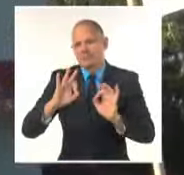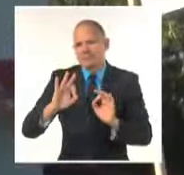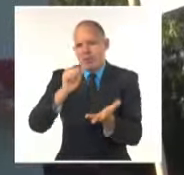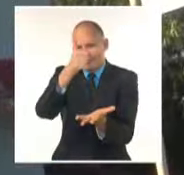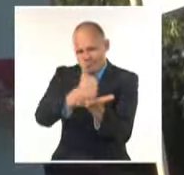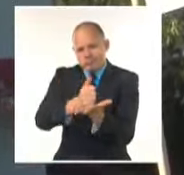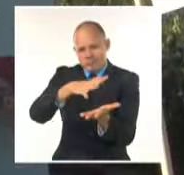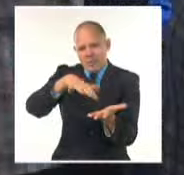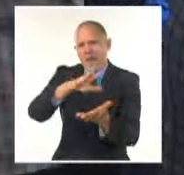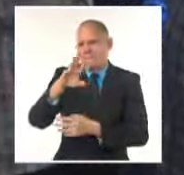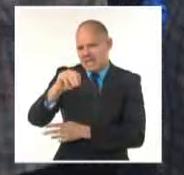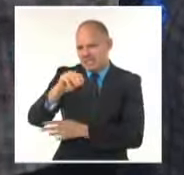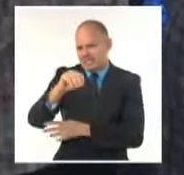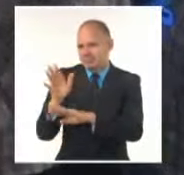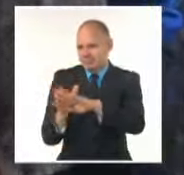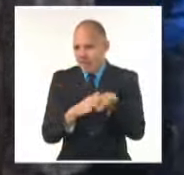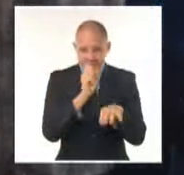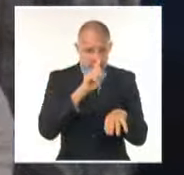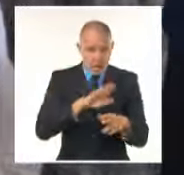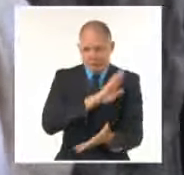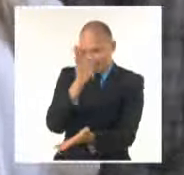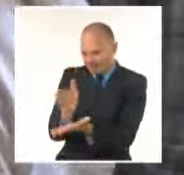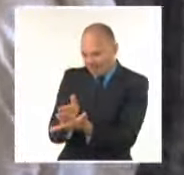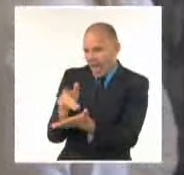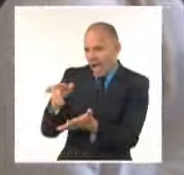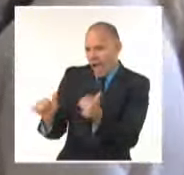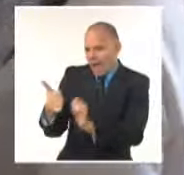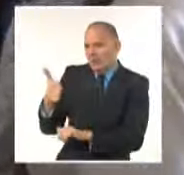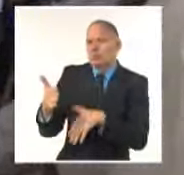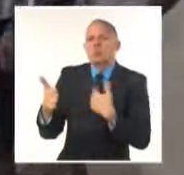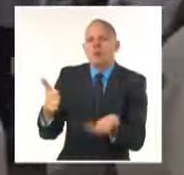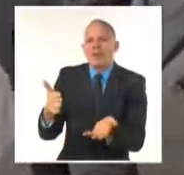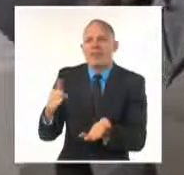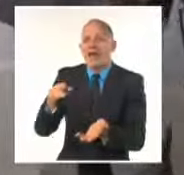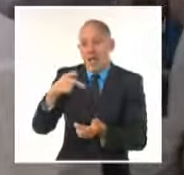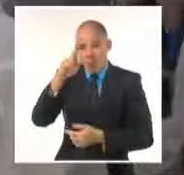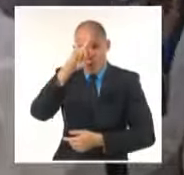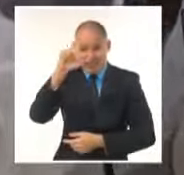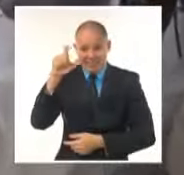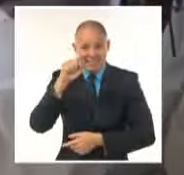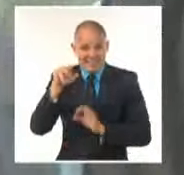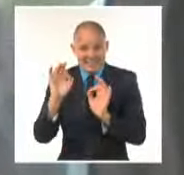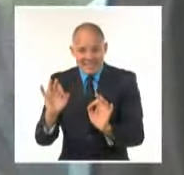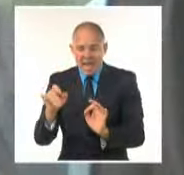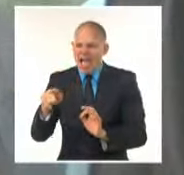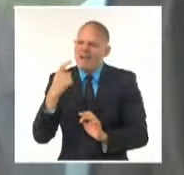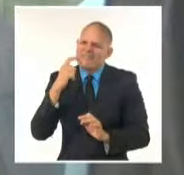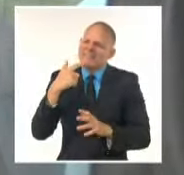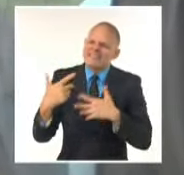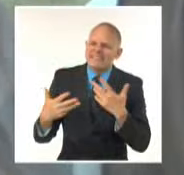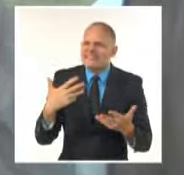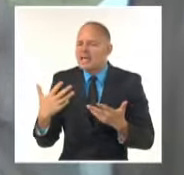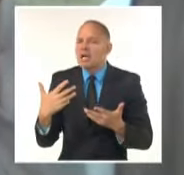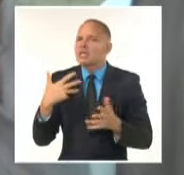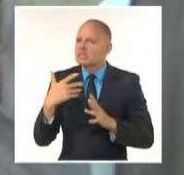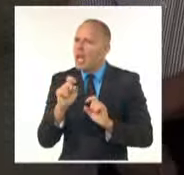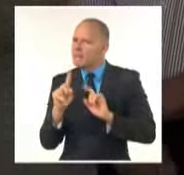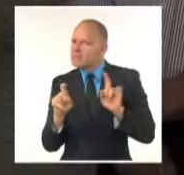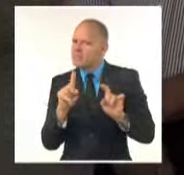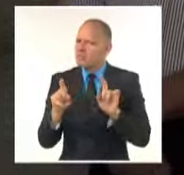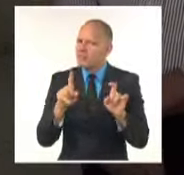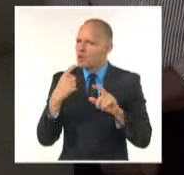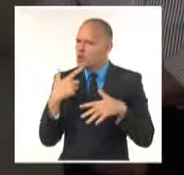de las instituciones sociales de Mayarí que visitó el mandatario fue el Hospital General Docente del municipio. Aquí se interesó por las